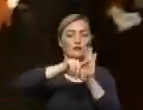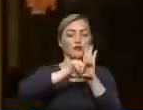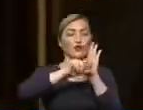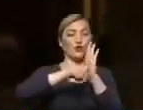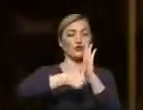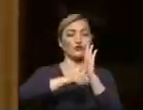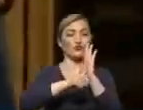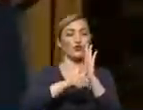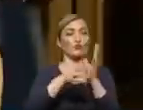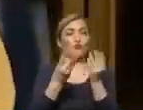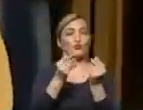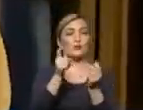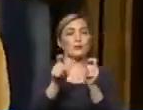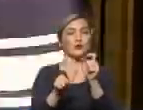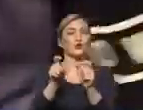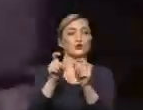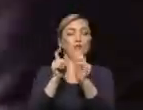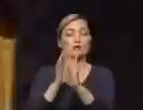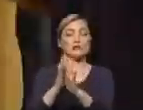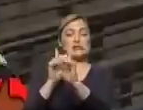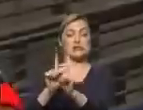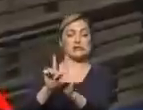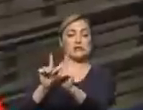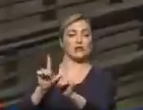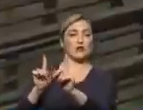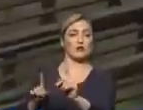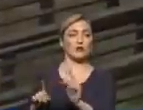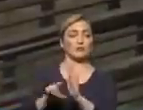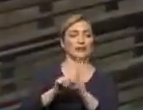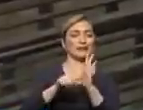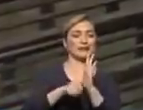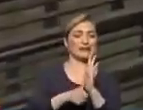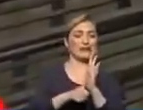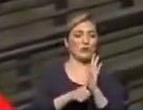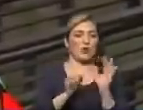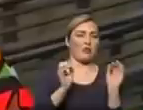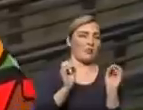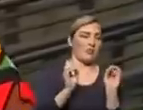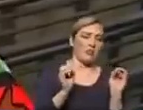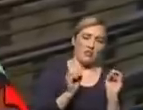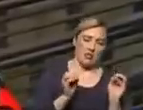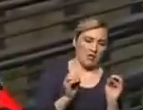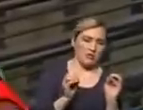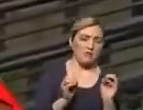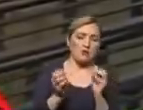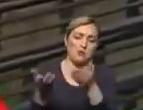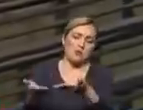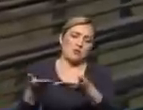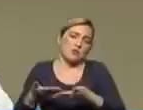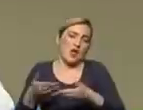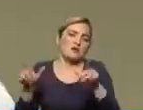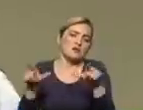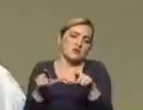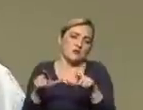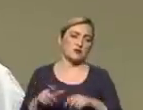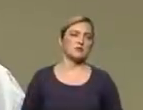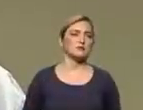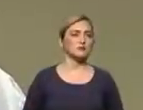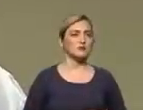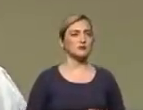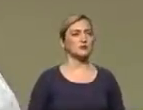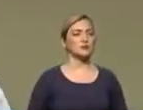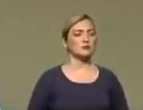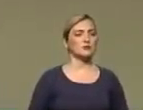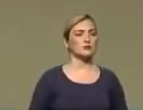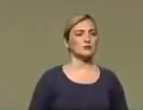hubo aglomeraciones. Voy a sacar la cédula, okay, voy a ver si saco un certificado, porque no la están dando hasta nueva hora. Estamos trabajando en todas las